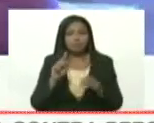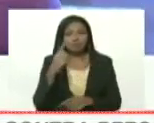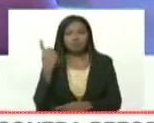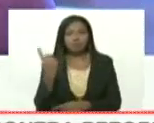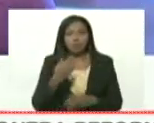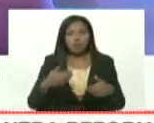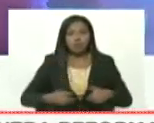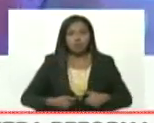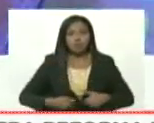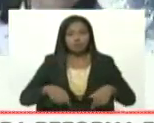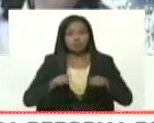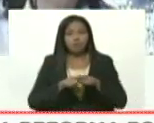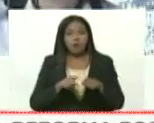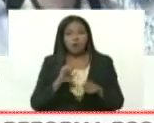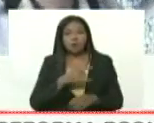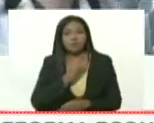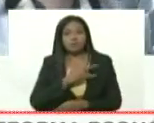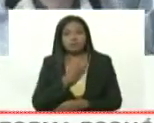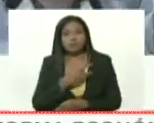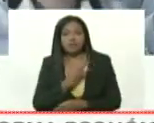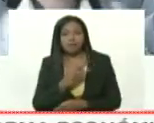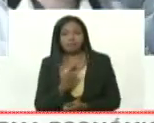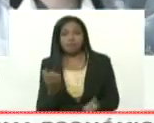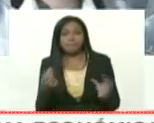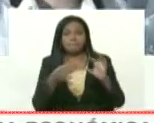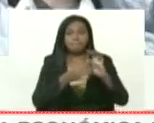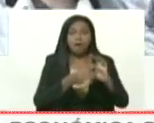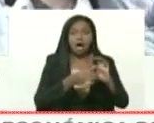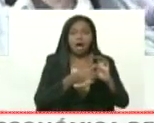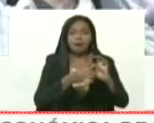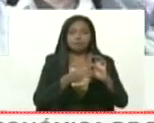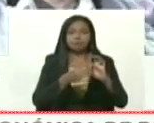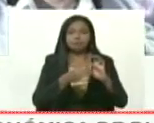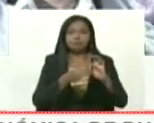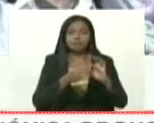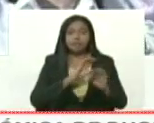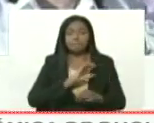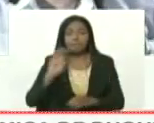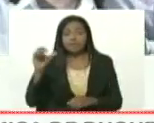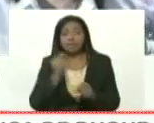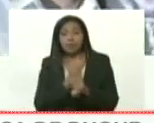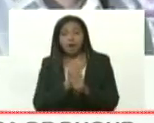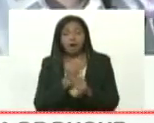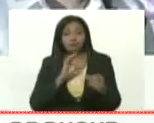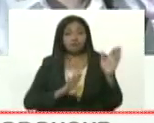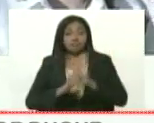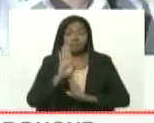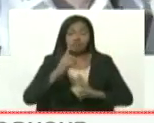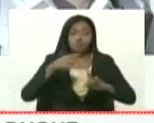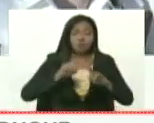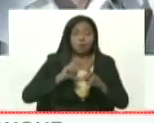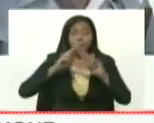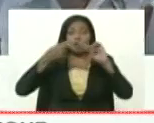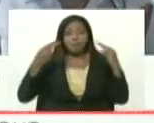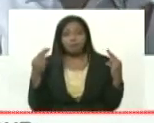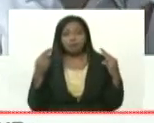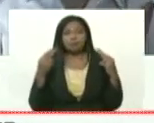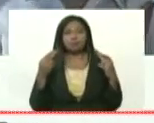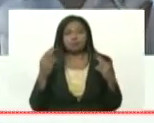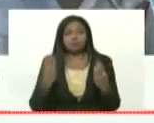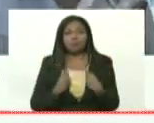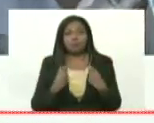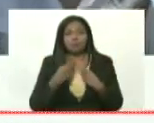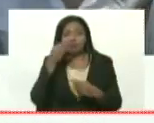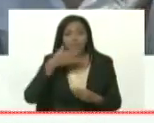fíjense ustedes. La Academia de Ciencias Agrícolas también. Las universidades del país trabajando por el desarrollo, por la paz, por la vida